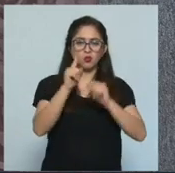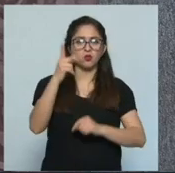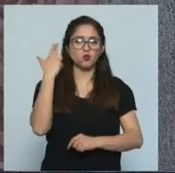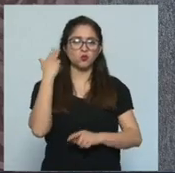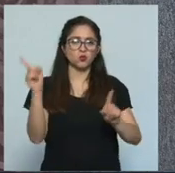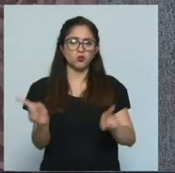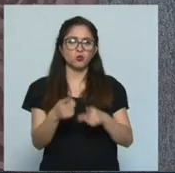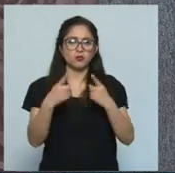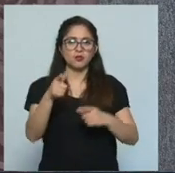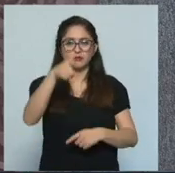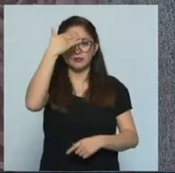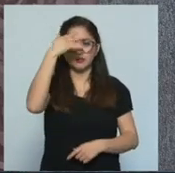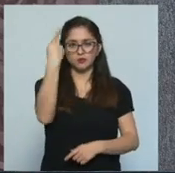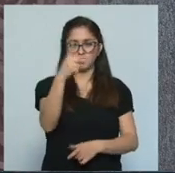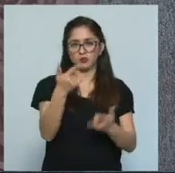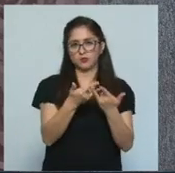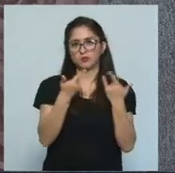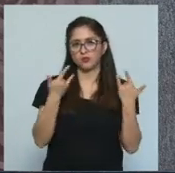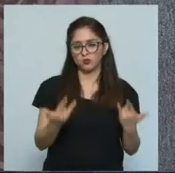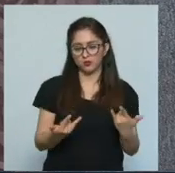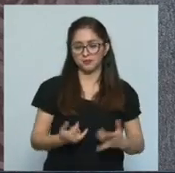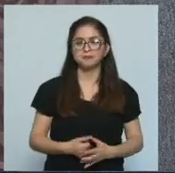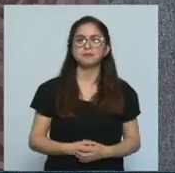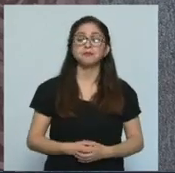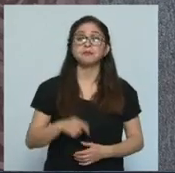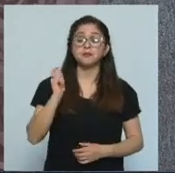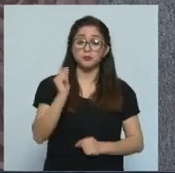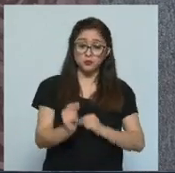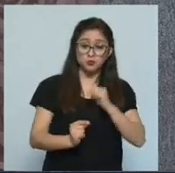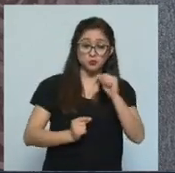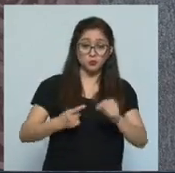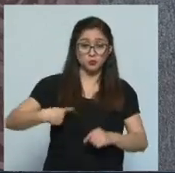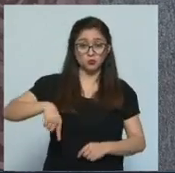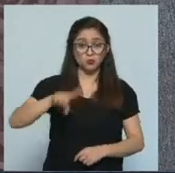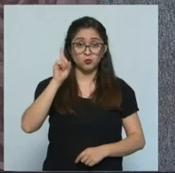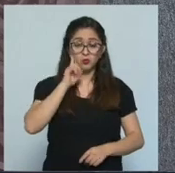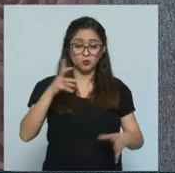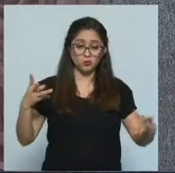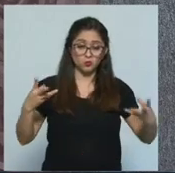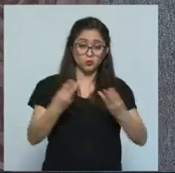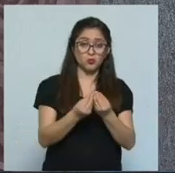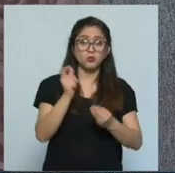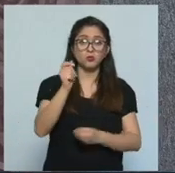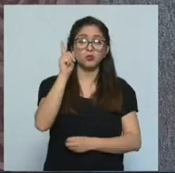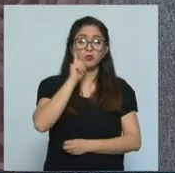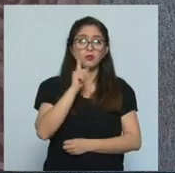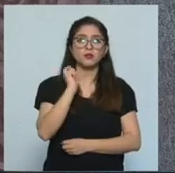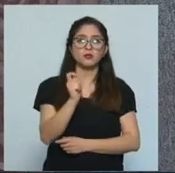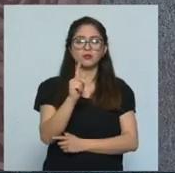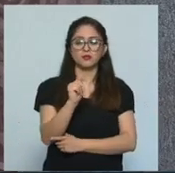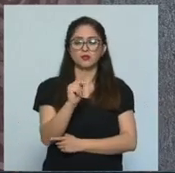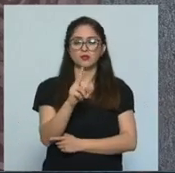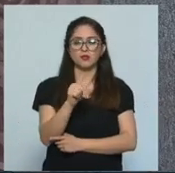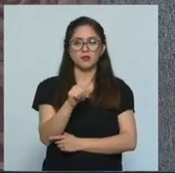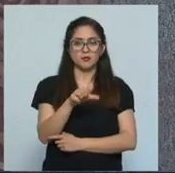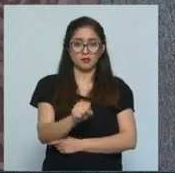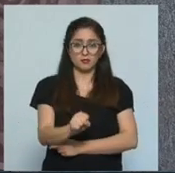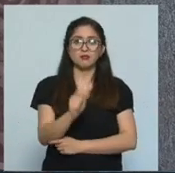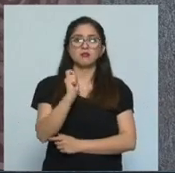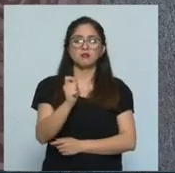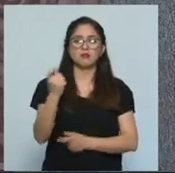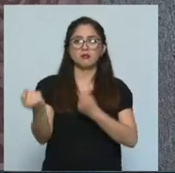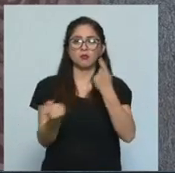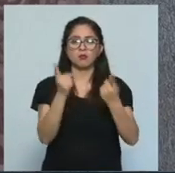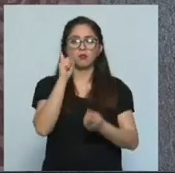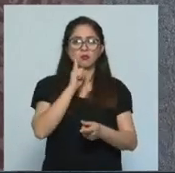Y bueno, ya que estamos hablando de las mujeres y la lucha que han tenido, también incluimos a las mujeres en la comunidad transgénero, quienes han sido víctimas de